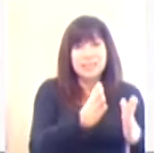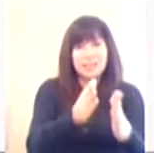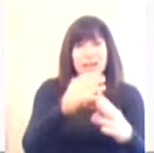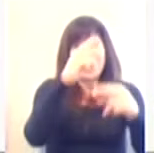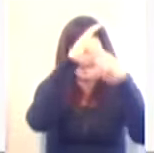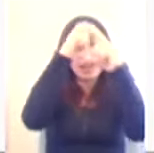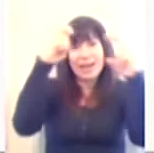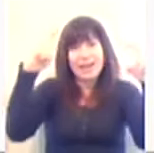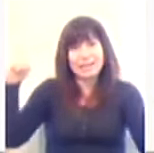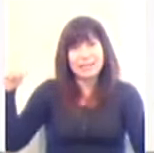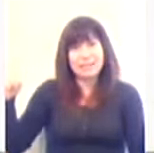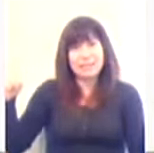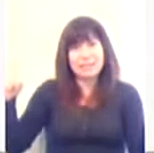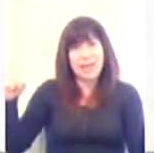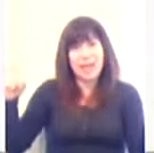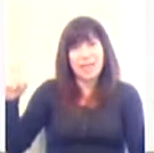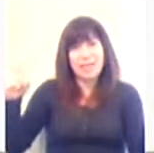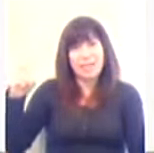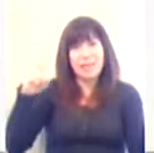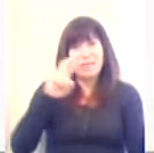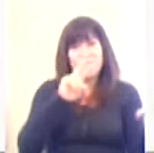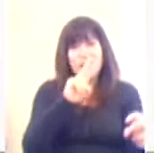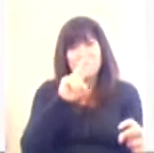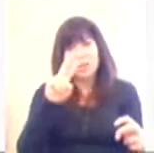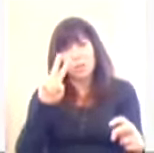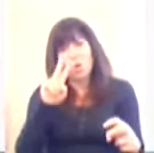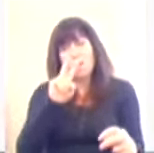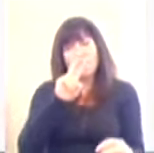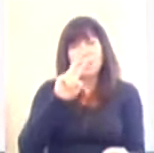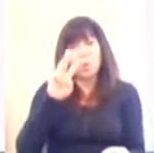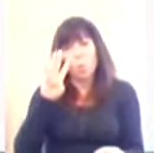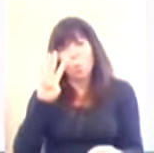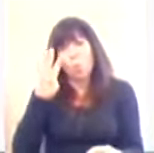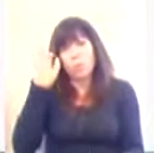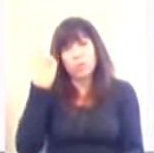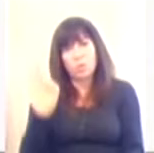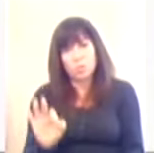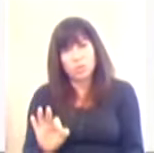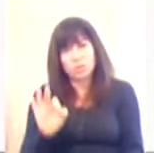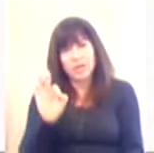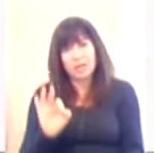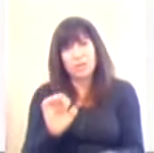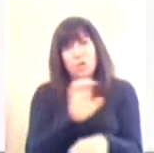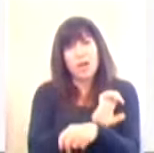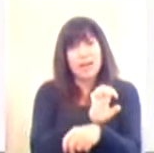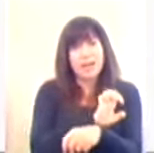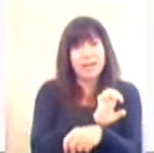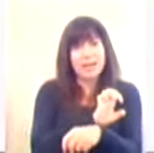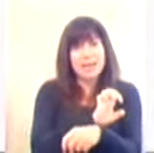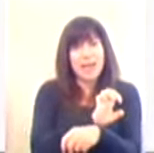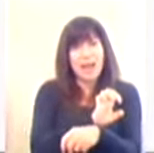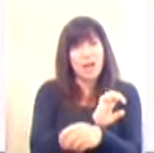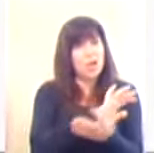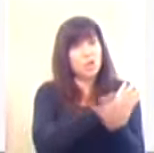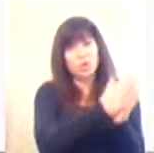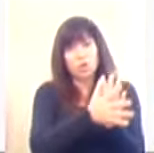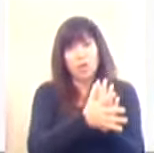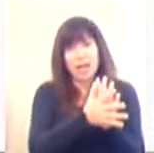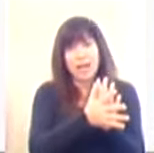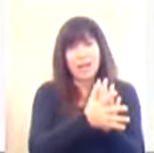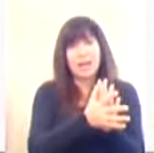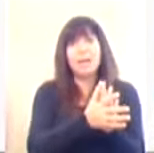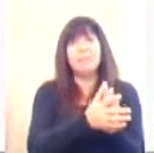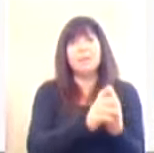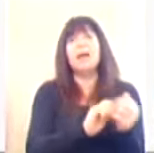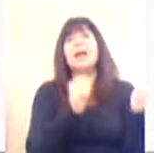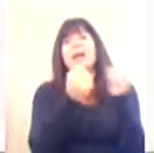electricidad pase a ser del 22, 24% de la energía que consumimos en total, pase a ser el